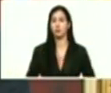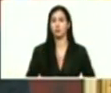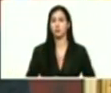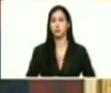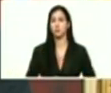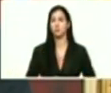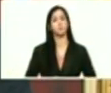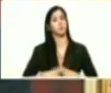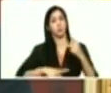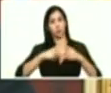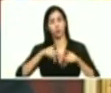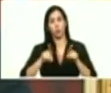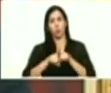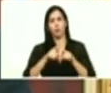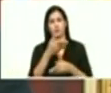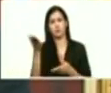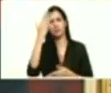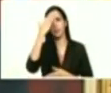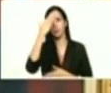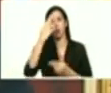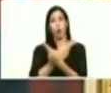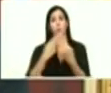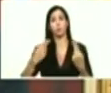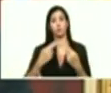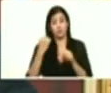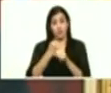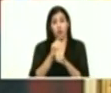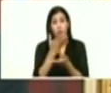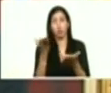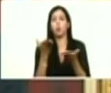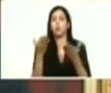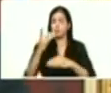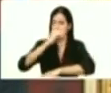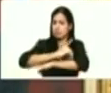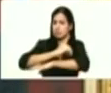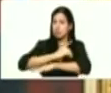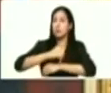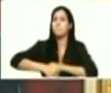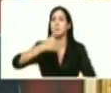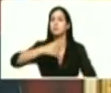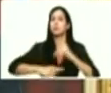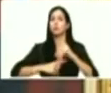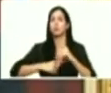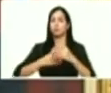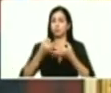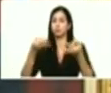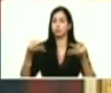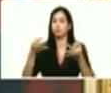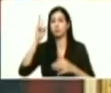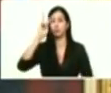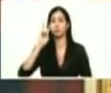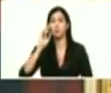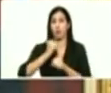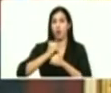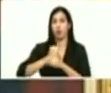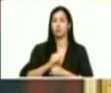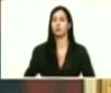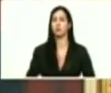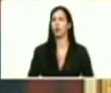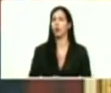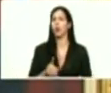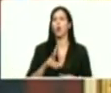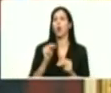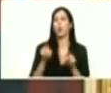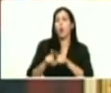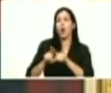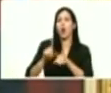para producir como todos sabemos el compromiso de los trabajadores es producir su disciplina productividad eficiencia no como alguna